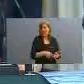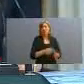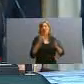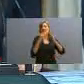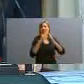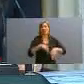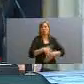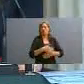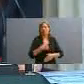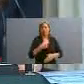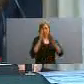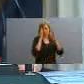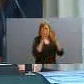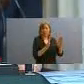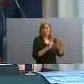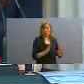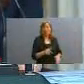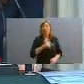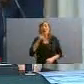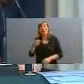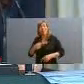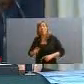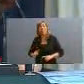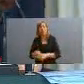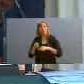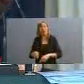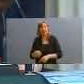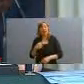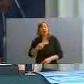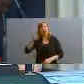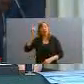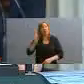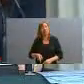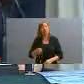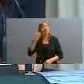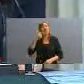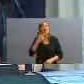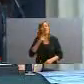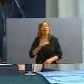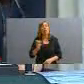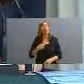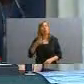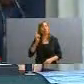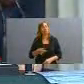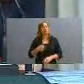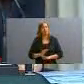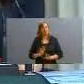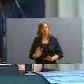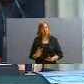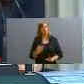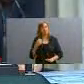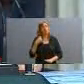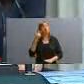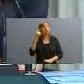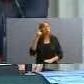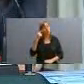Rosada. Rescató para la política la decisión de las cuestiones de Estado. Yo creo que también